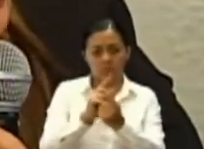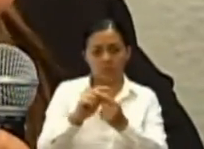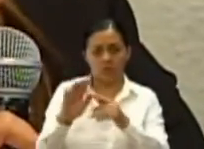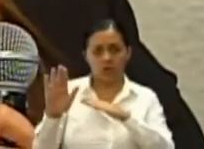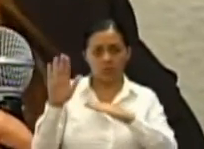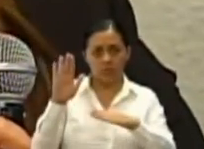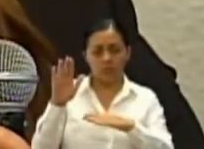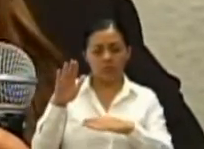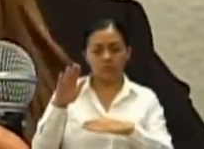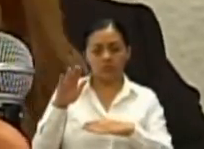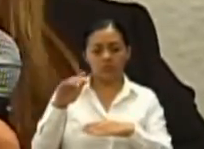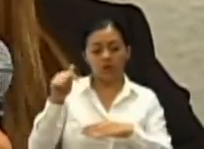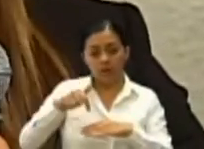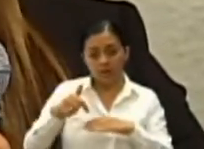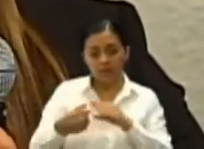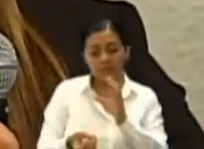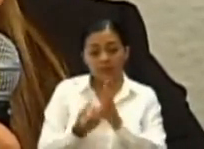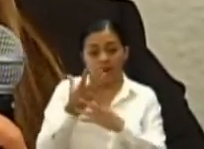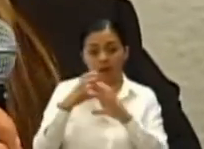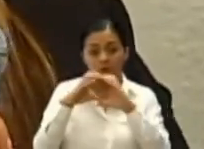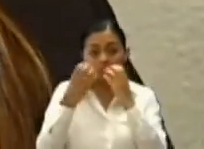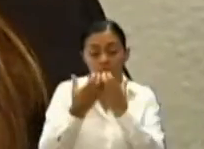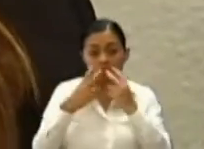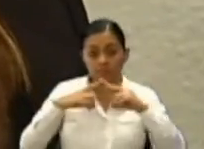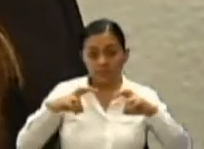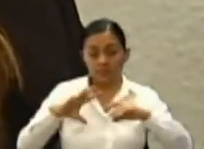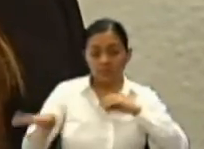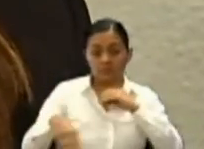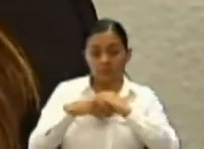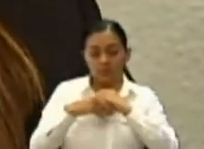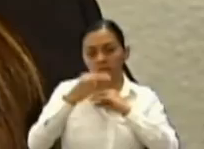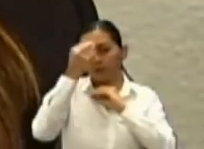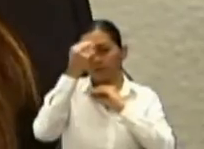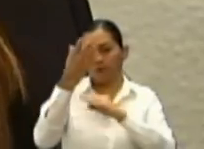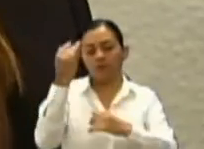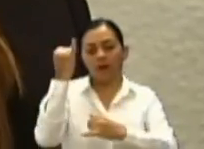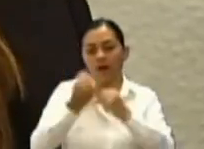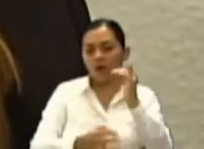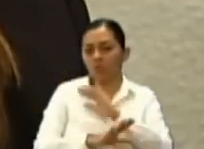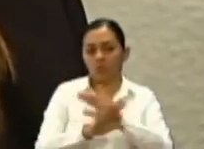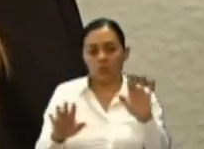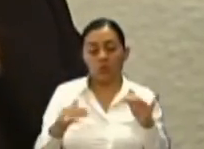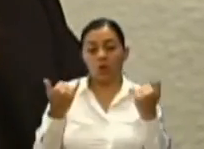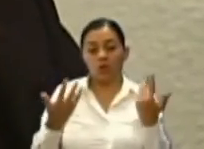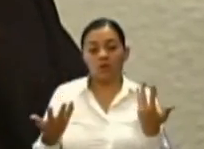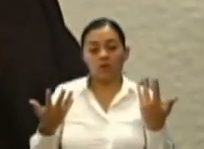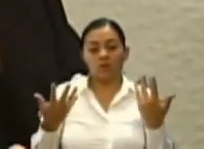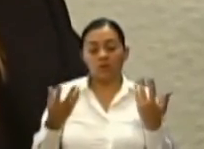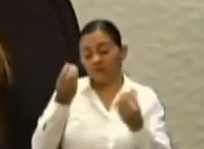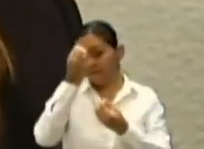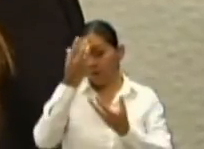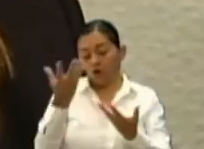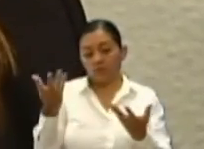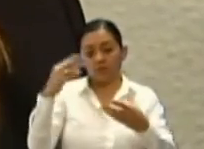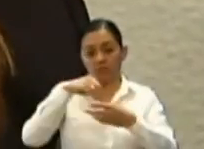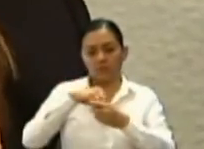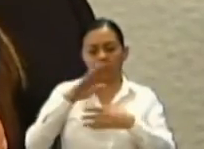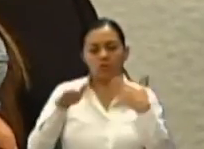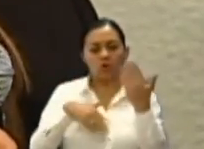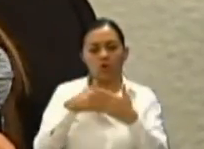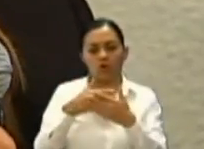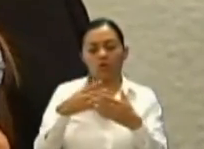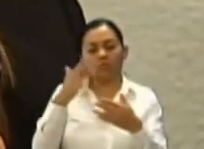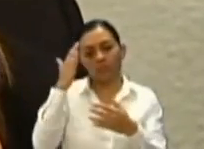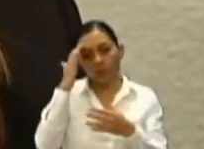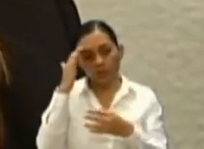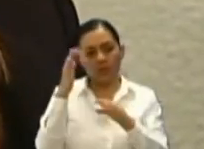por el cual nace esta comisión efectivamente hemos terminado un informe en el que se han recogido todas y cada una de las preocupaciones